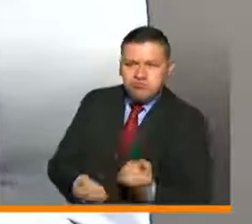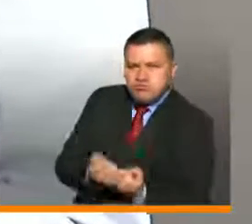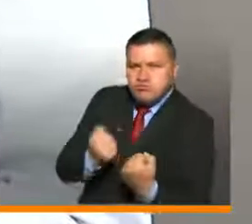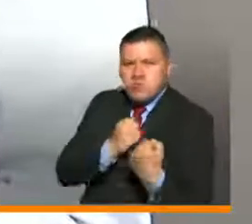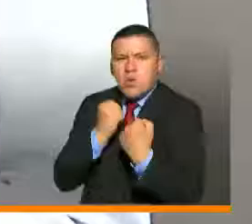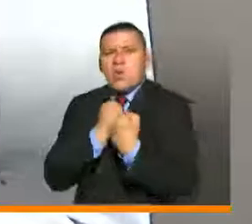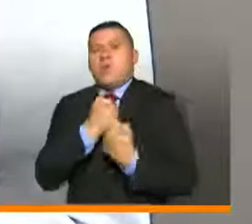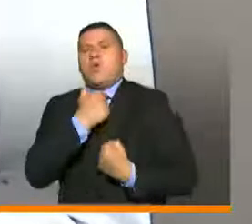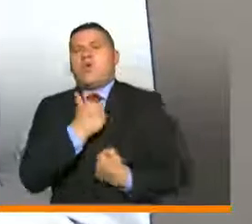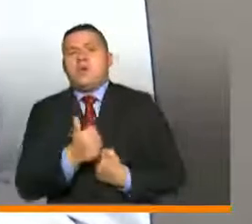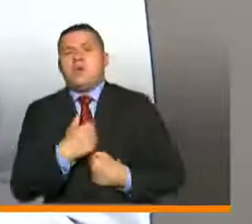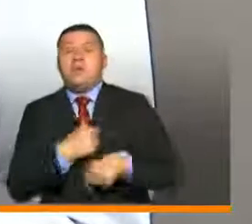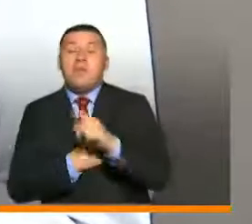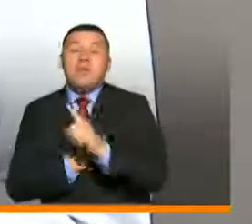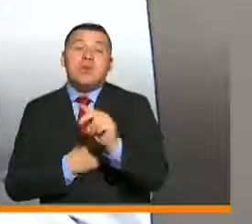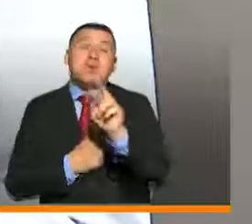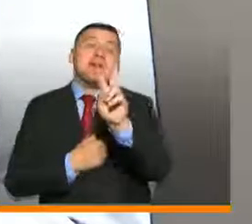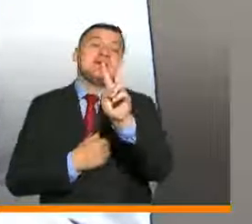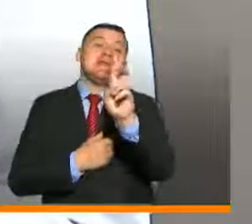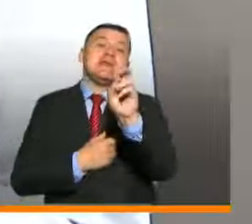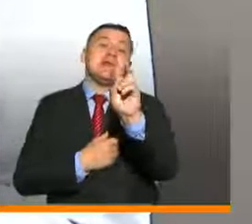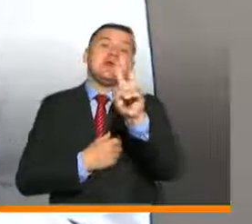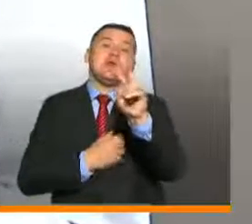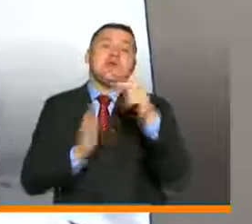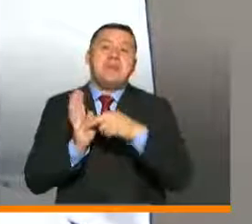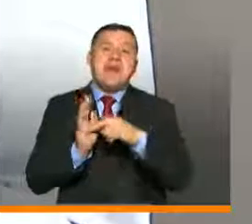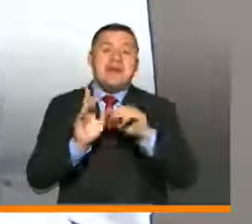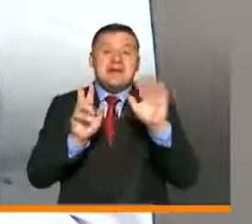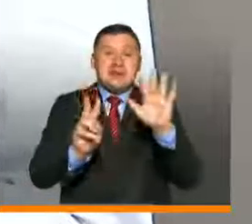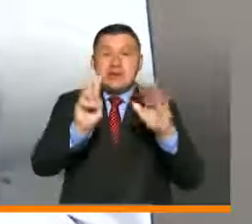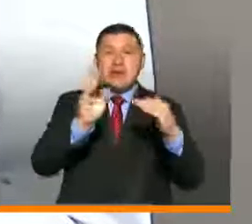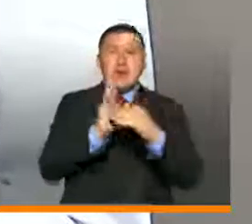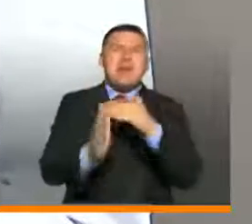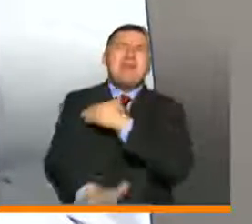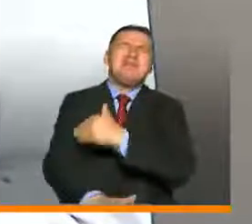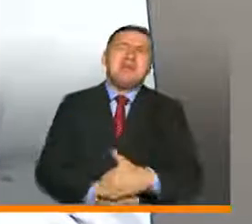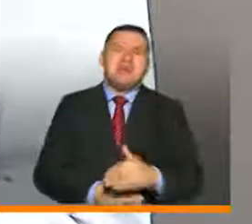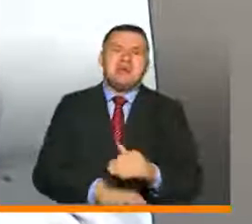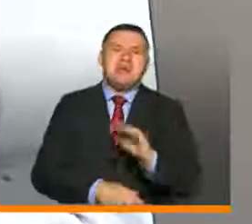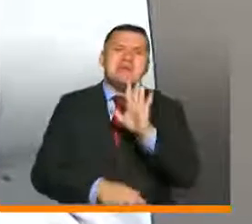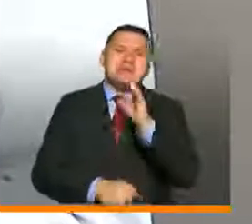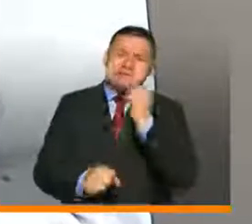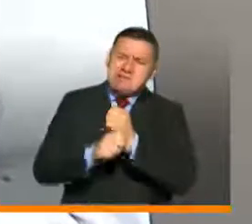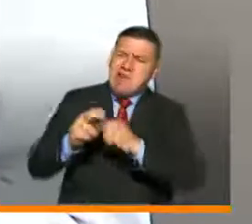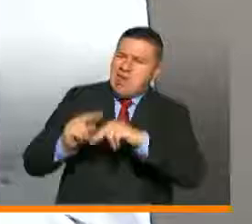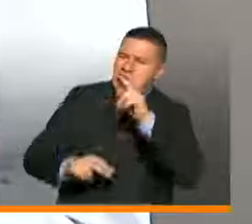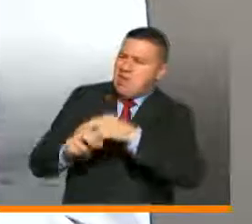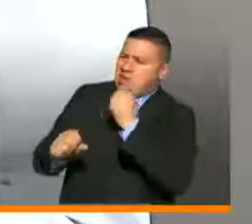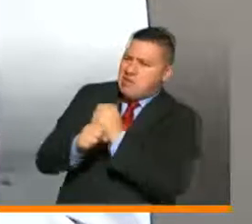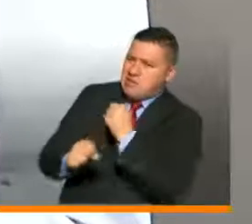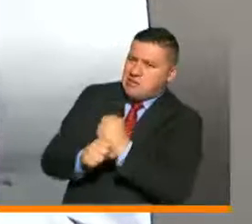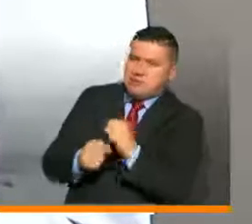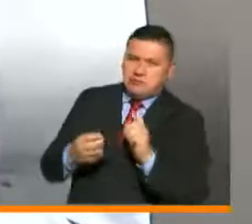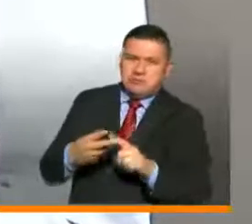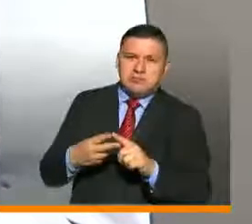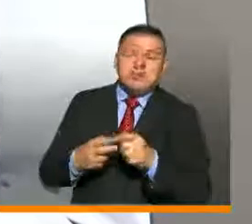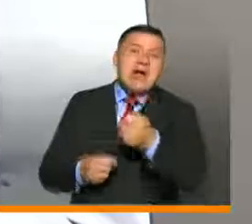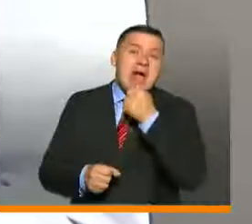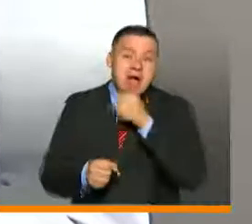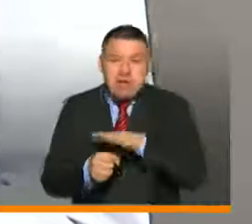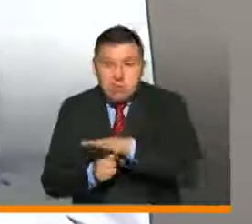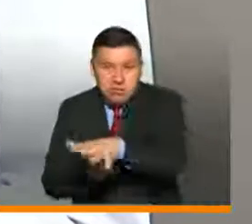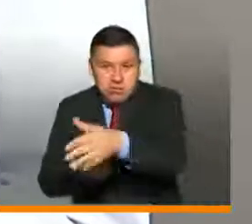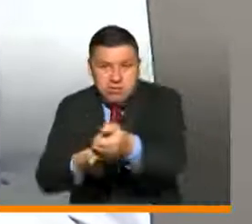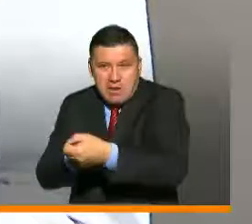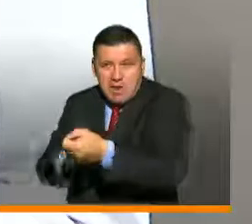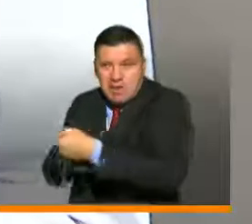son más de 72 mil millones de pesos que tenemos hoy en 5 obras en lo que tiene que ver con el acueducto el